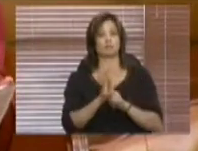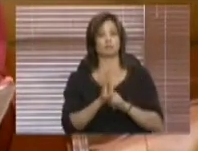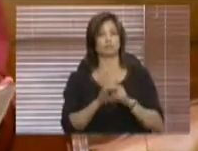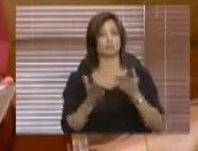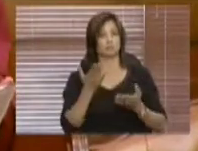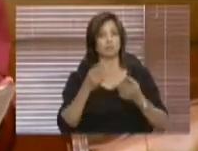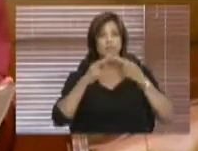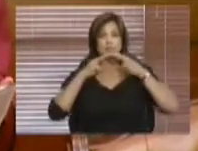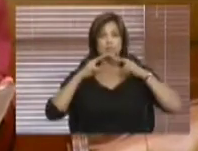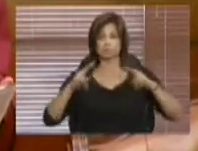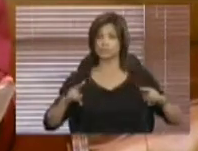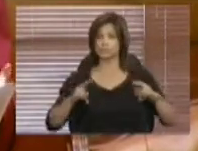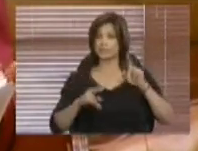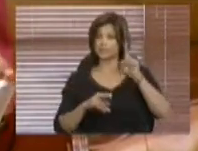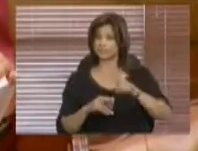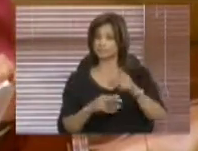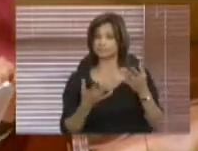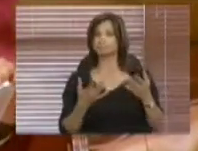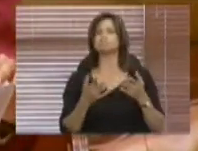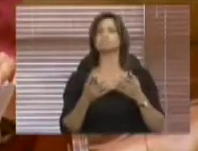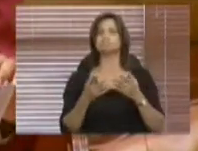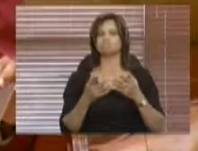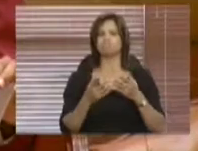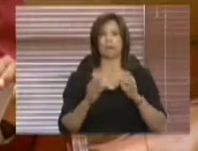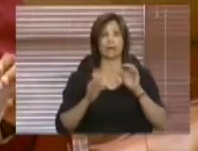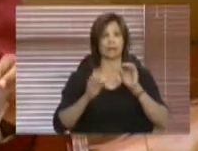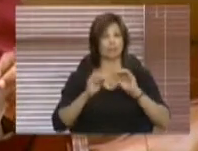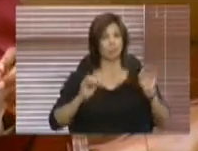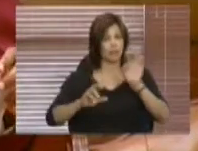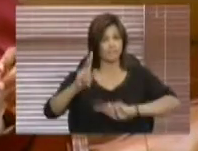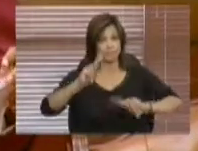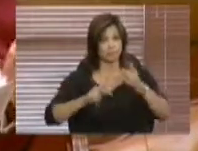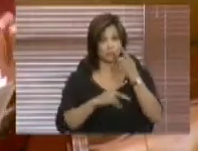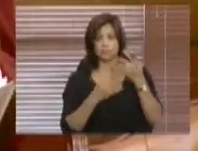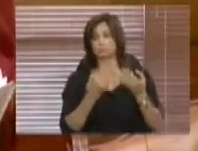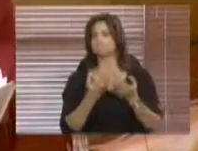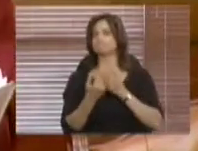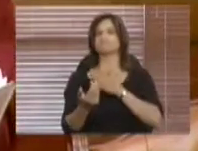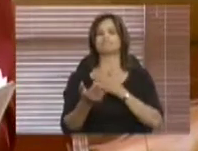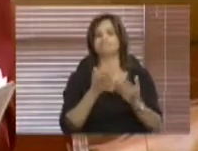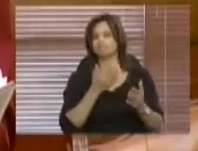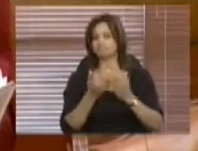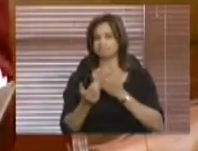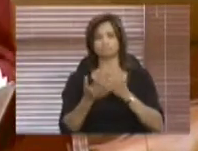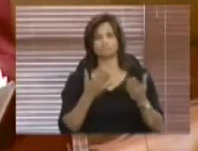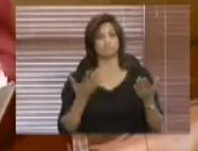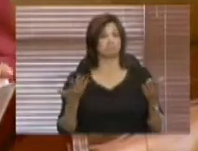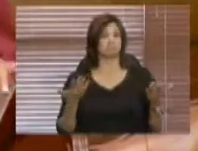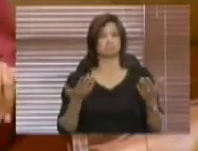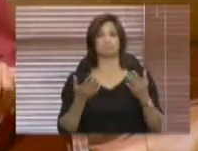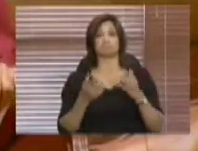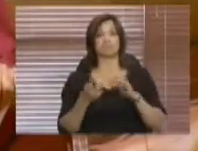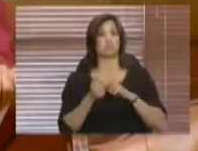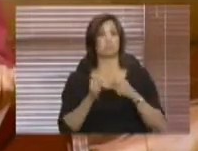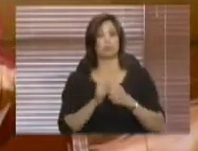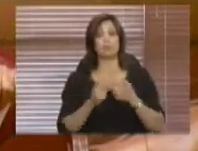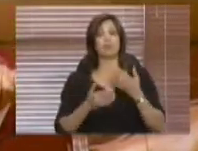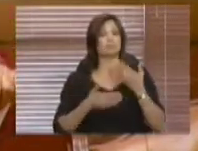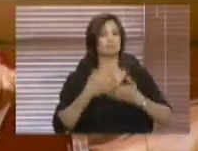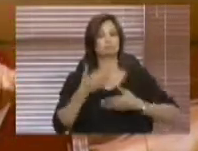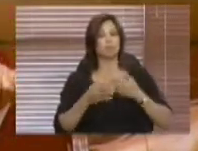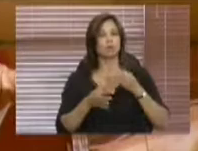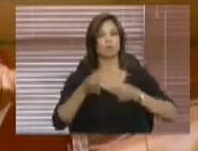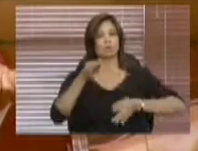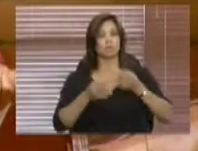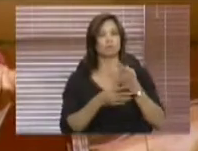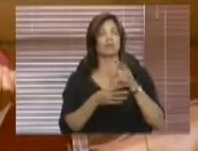presunción de inocencia. Aún más, a ningún ciudadano, independientemente de cuál sea el estado de los procesos penales